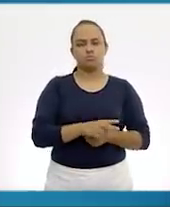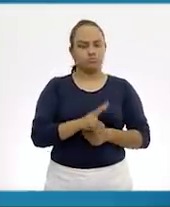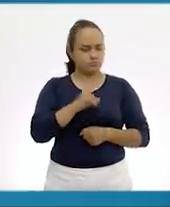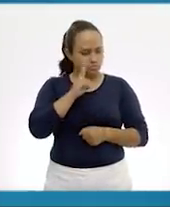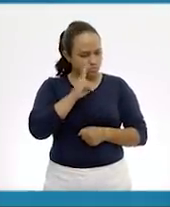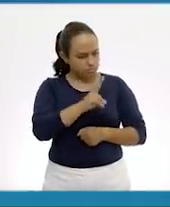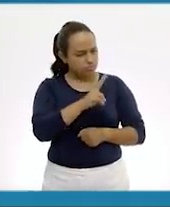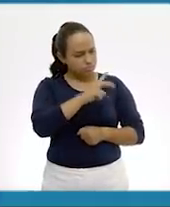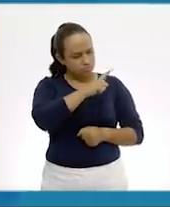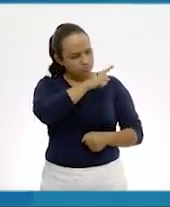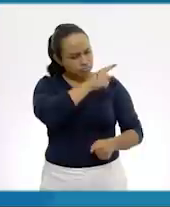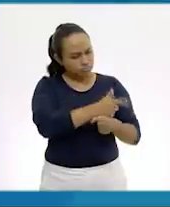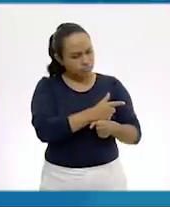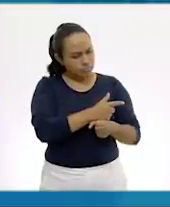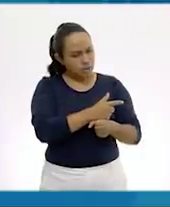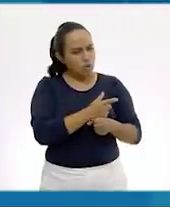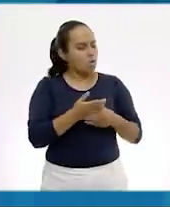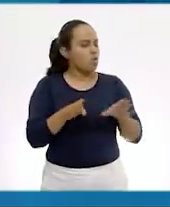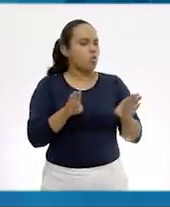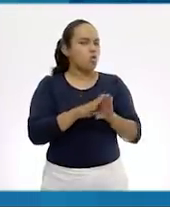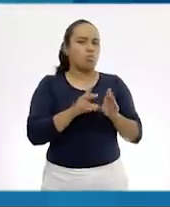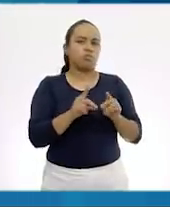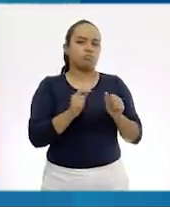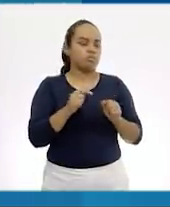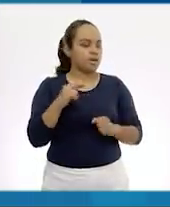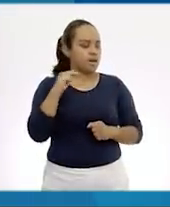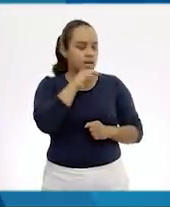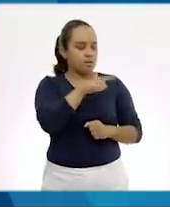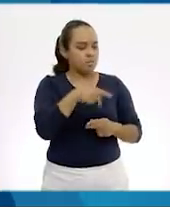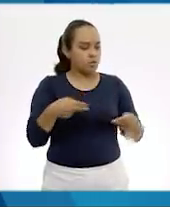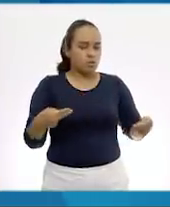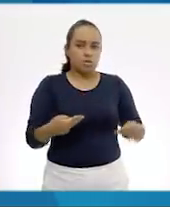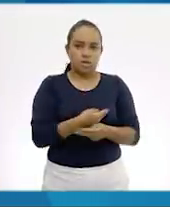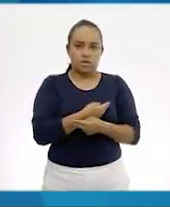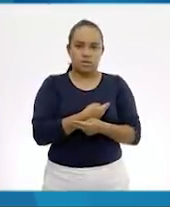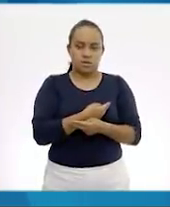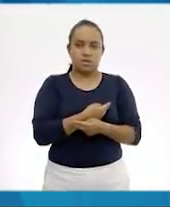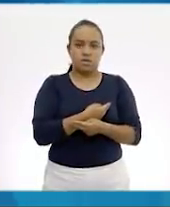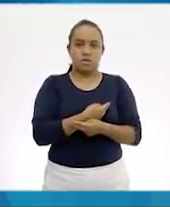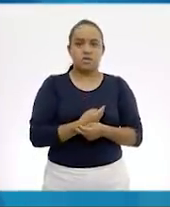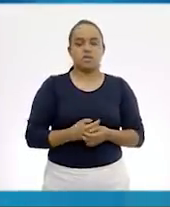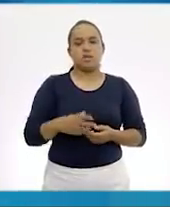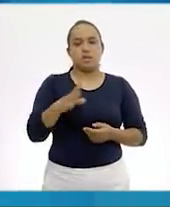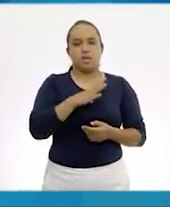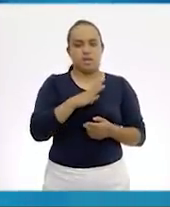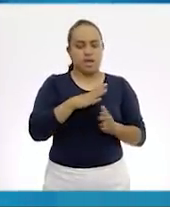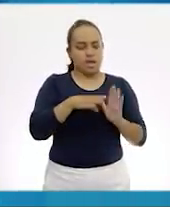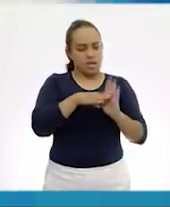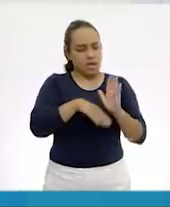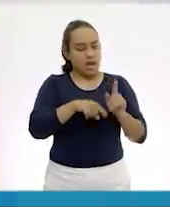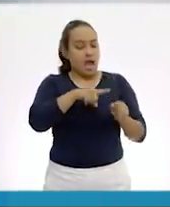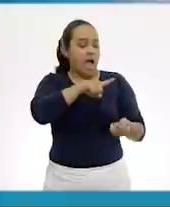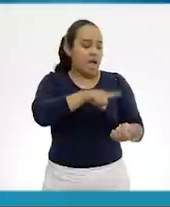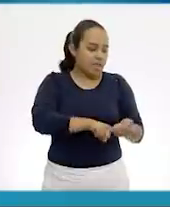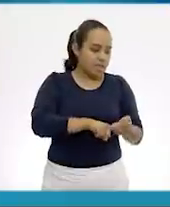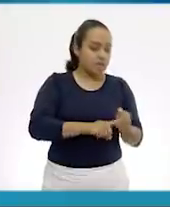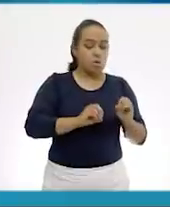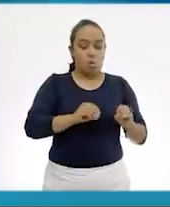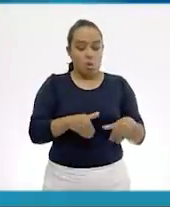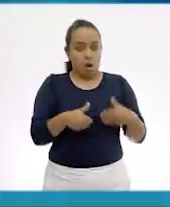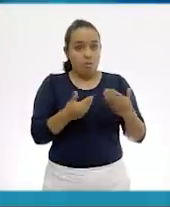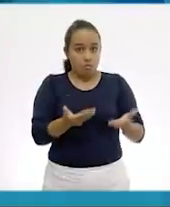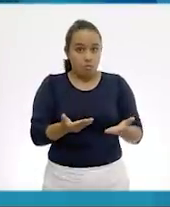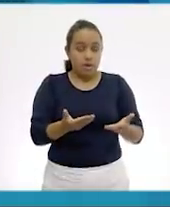o identificar desde el momento en que nacemos y son el conjunto de órganos internos y externos